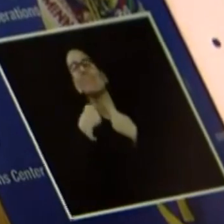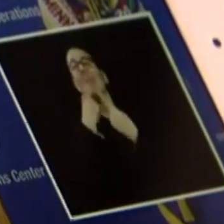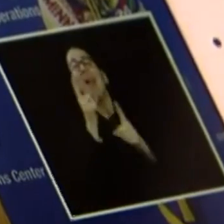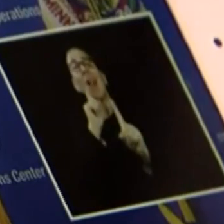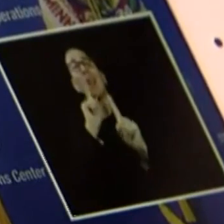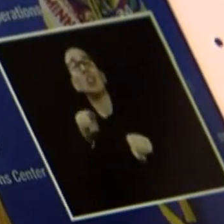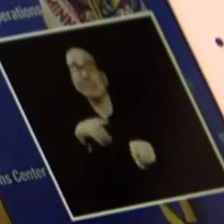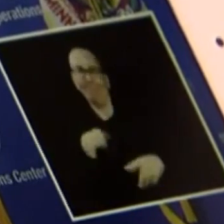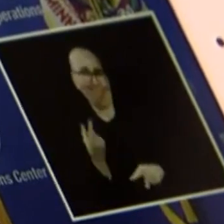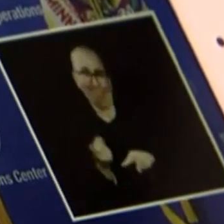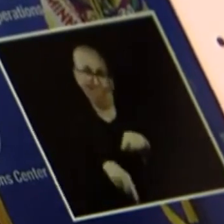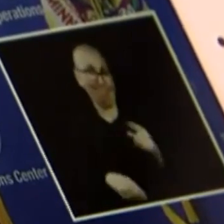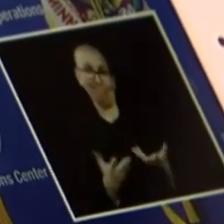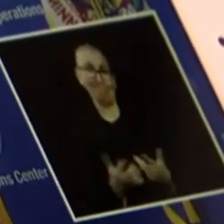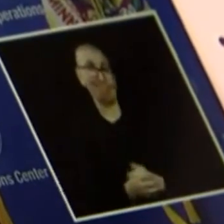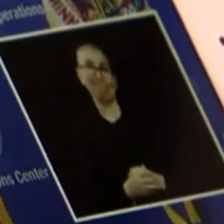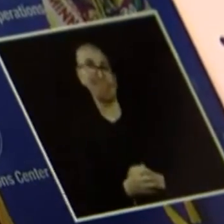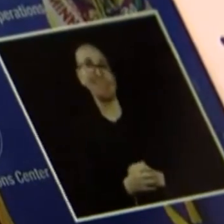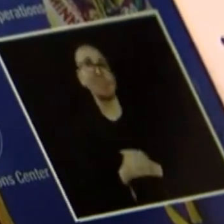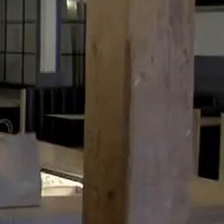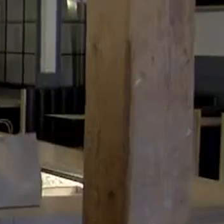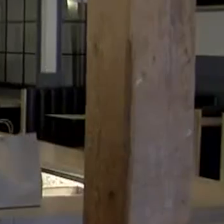actividades recreativas.